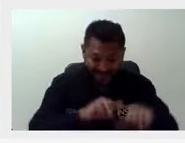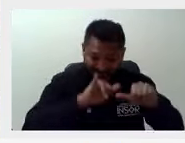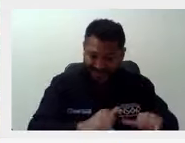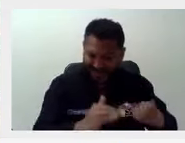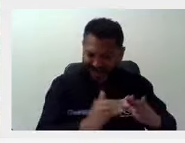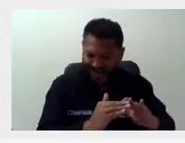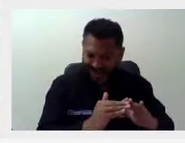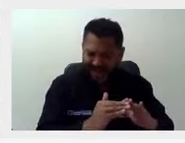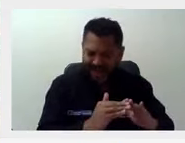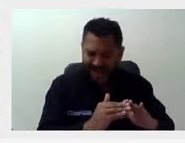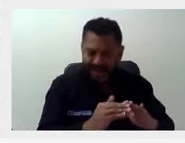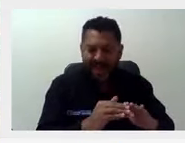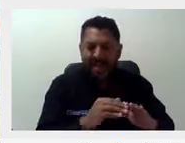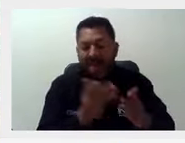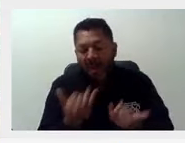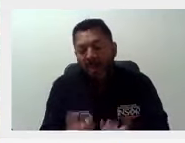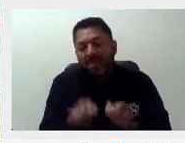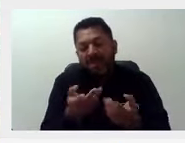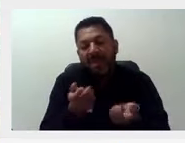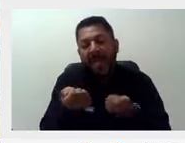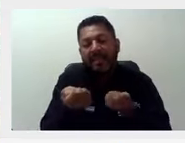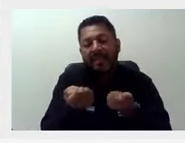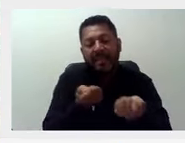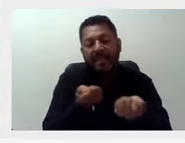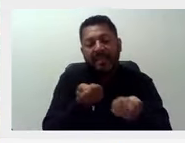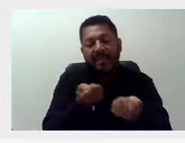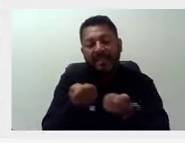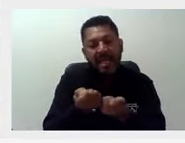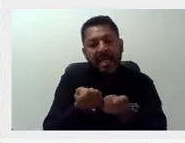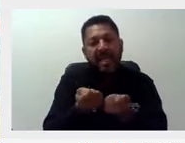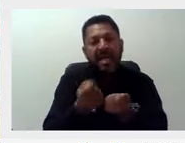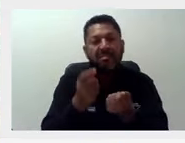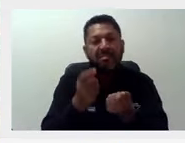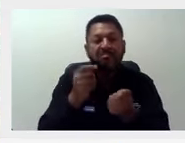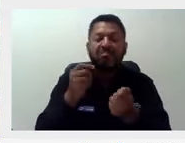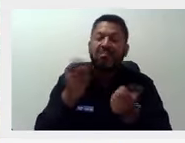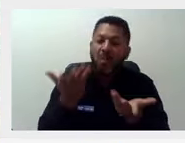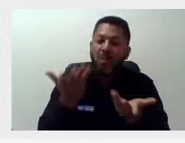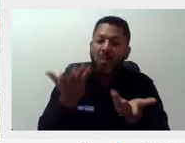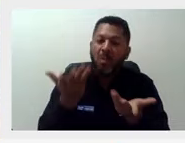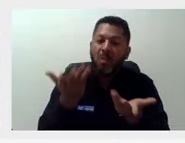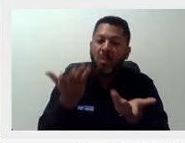algunas estrategias, algunas cosas que hemos podido construir. Muchas gracias por esta invitación.